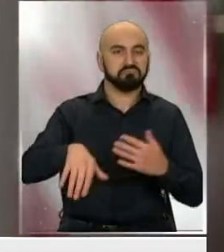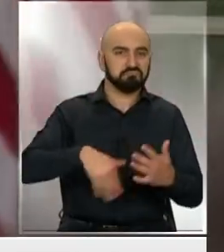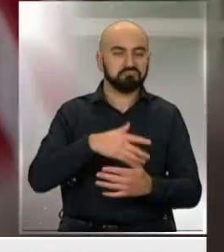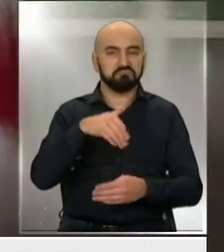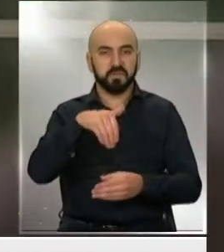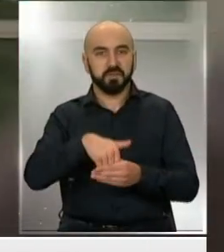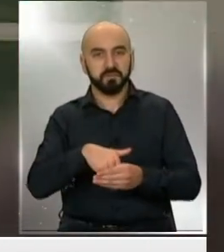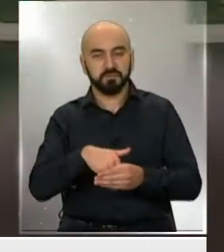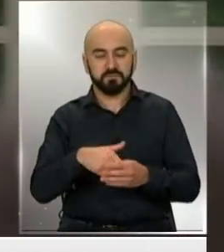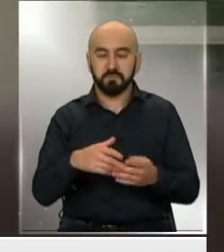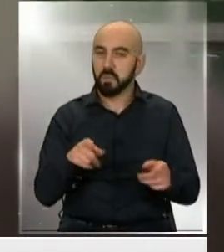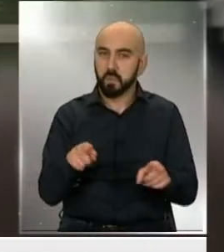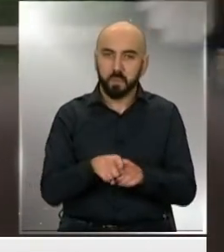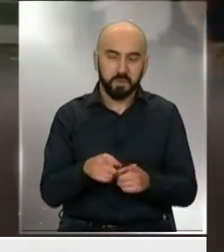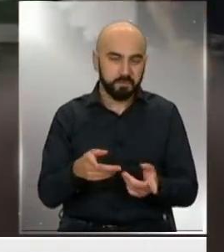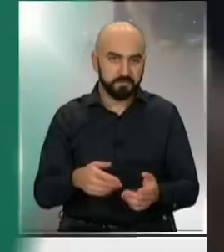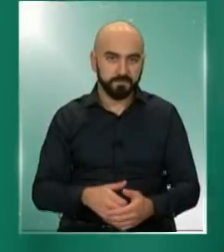pasados.